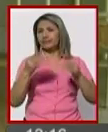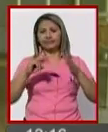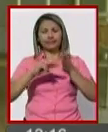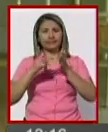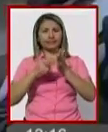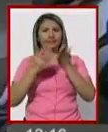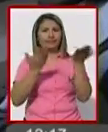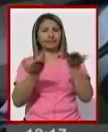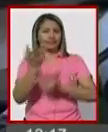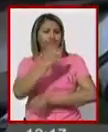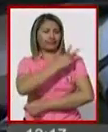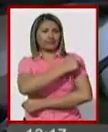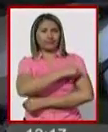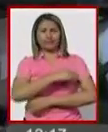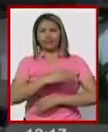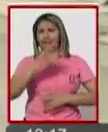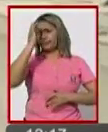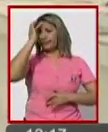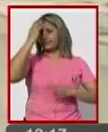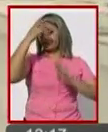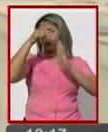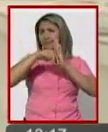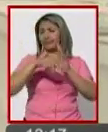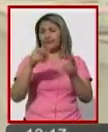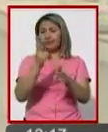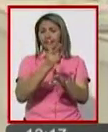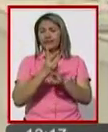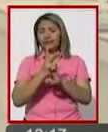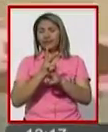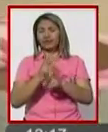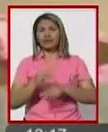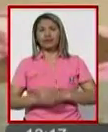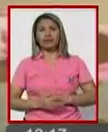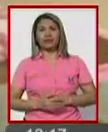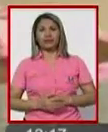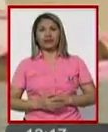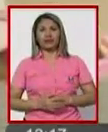que se encuentran internadas de gravedad. Están en cuidados de terapia intensiva.